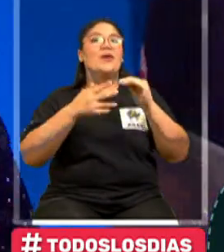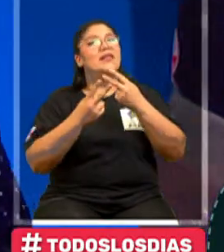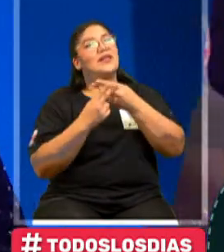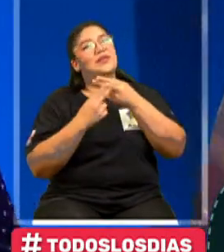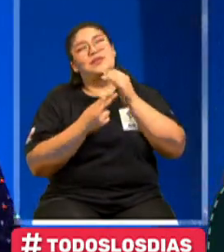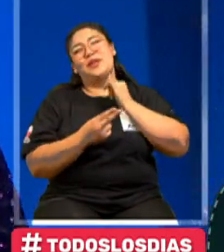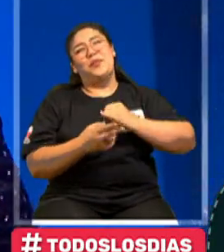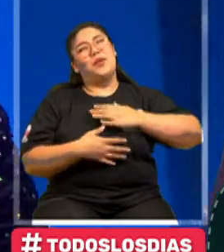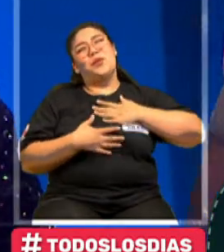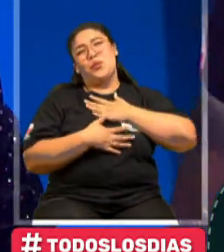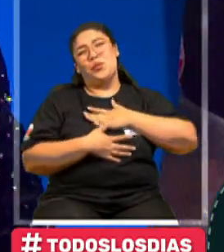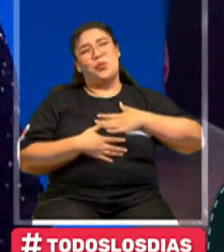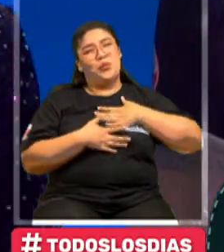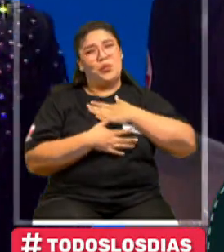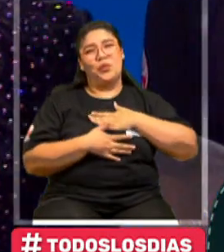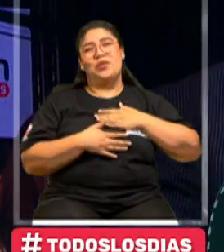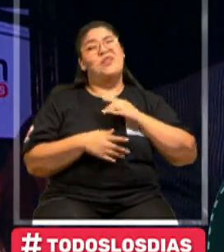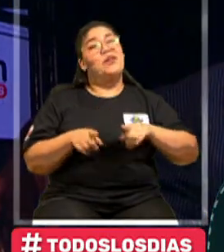por supuesto,